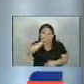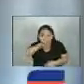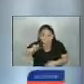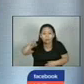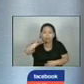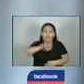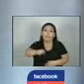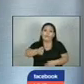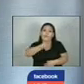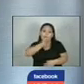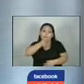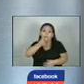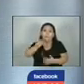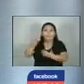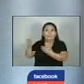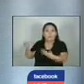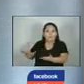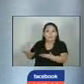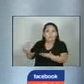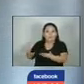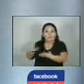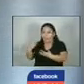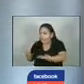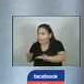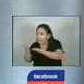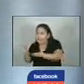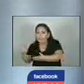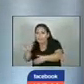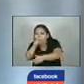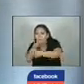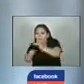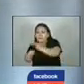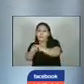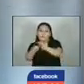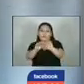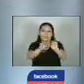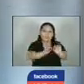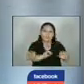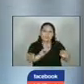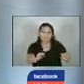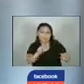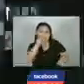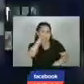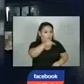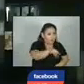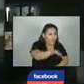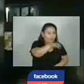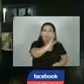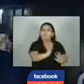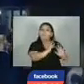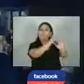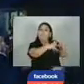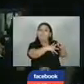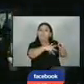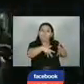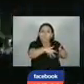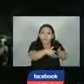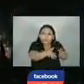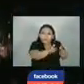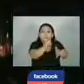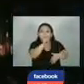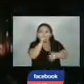reportes de migrantes que han sido rescatados de niños que han sido encontrados abandonados que viajan